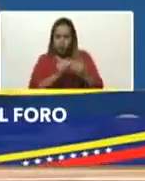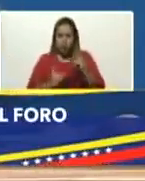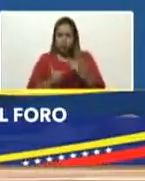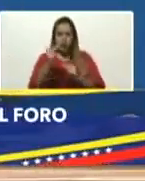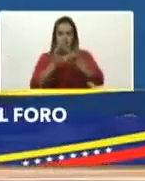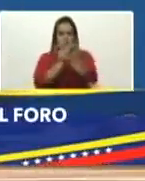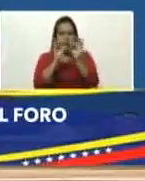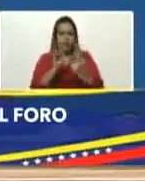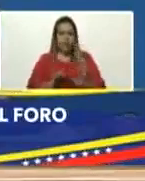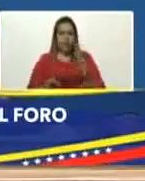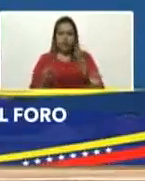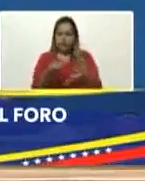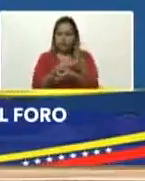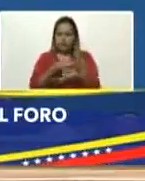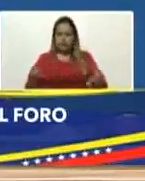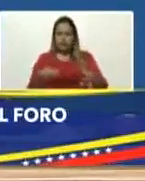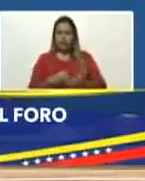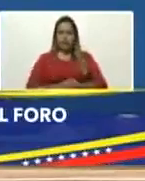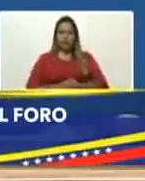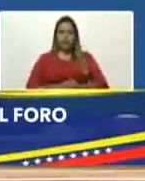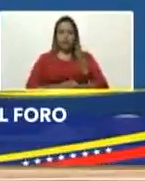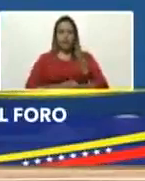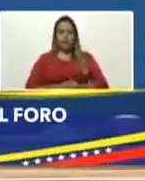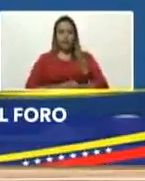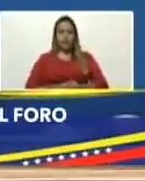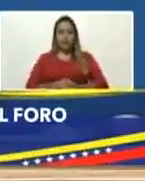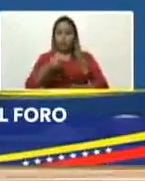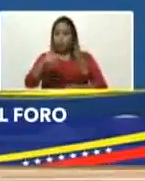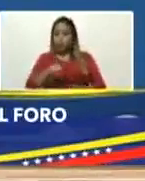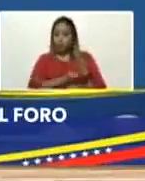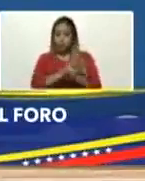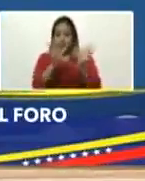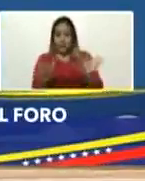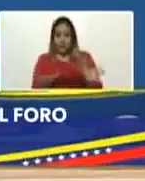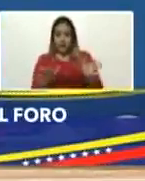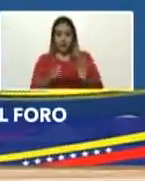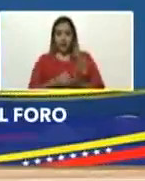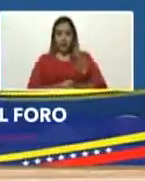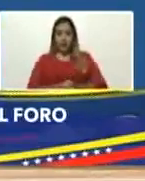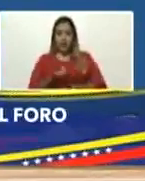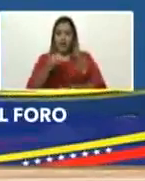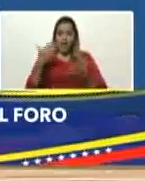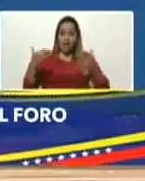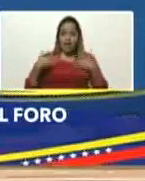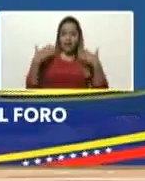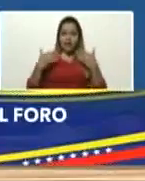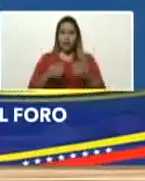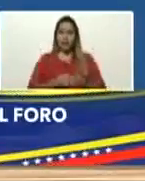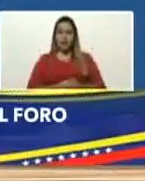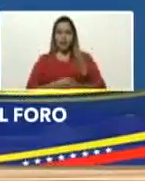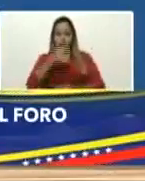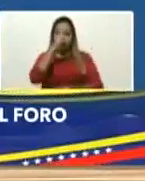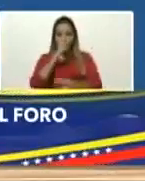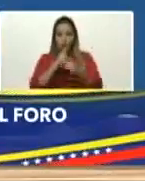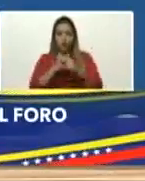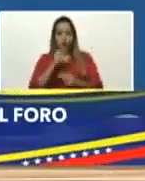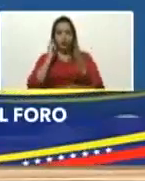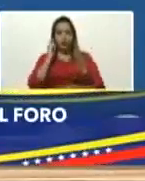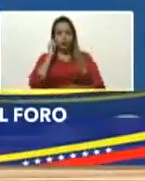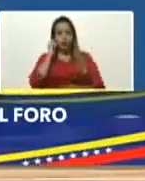manera magnífica. Entonces, hoy por la mañana tuvimos esa alegría y este honor.